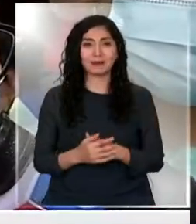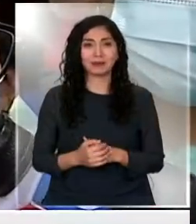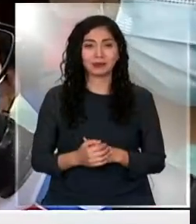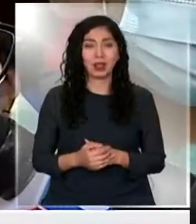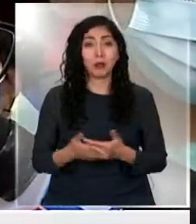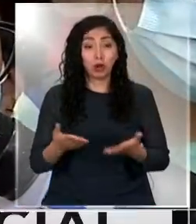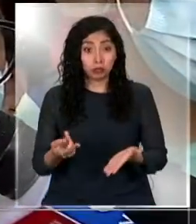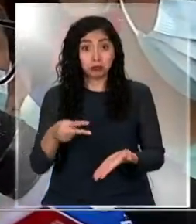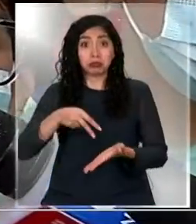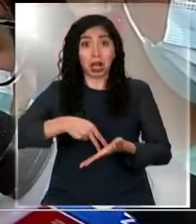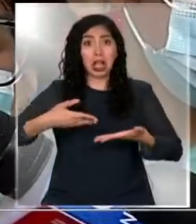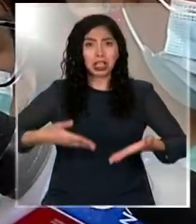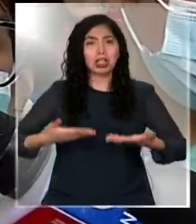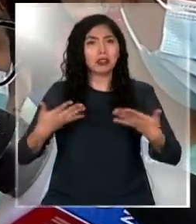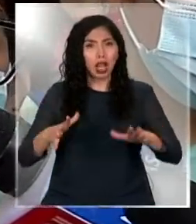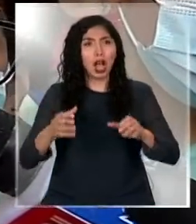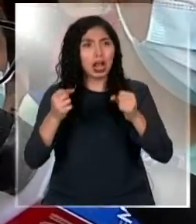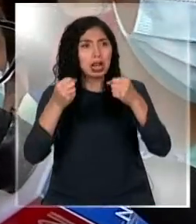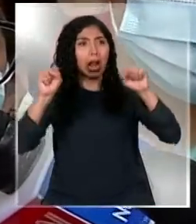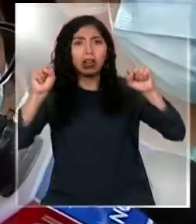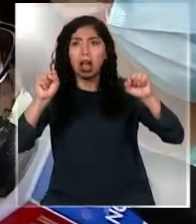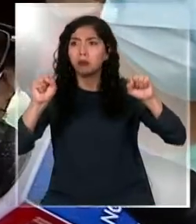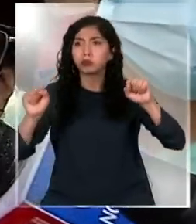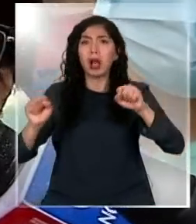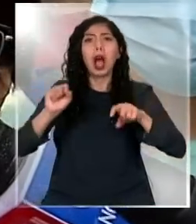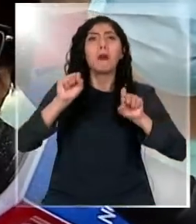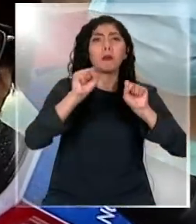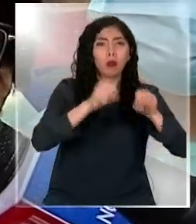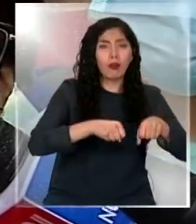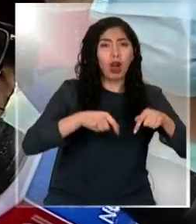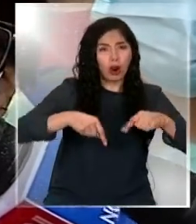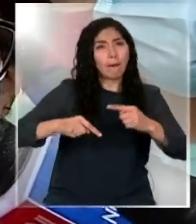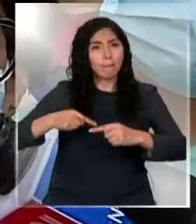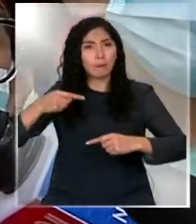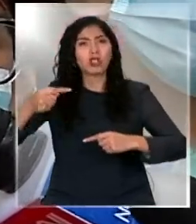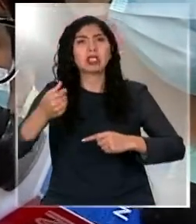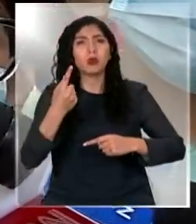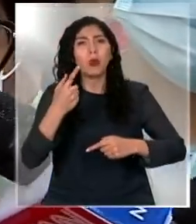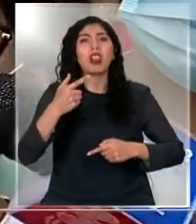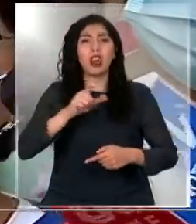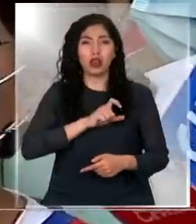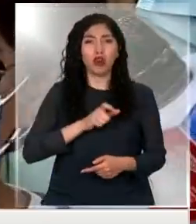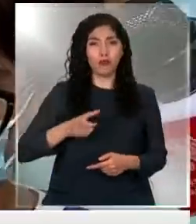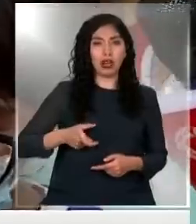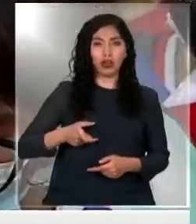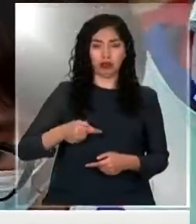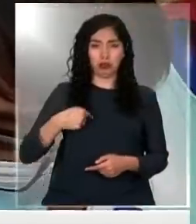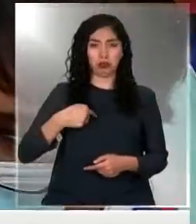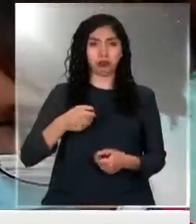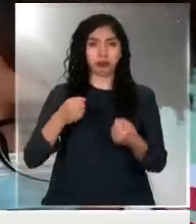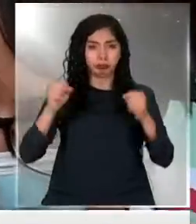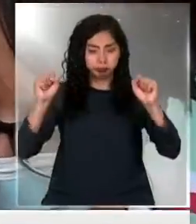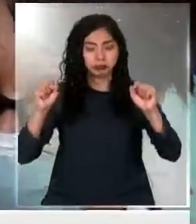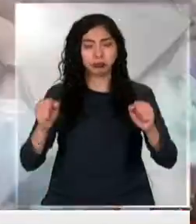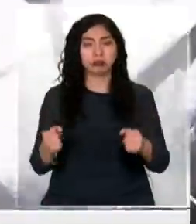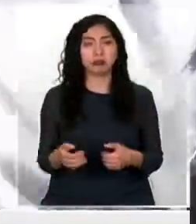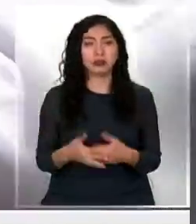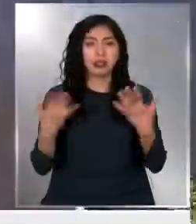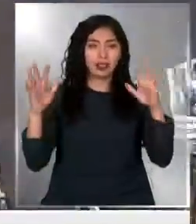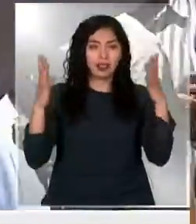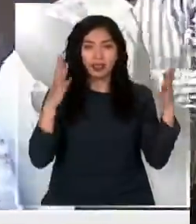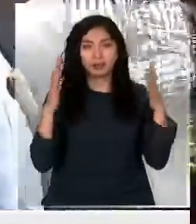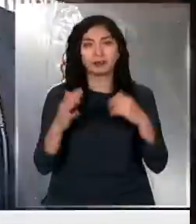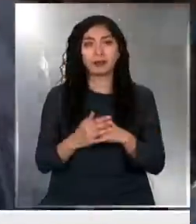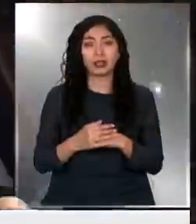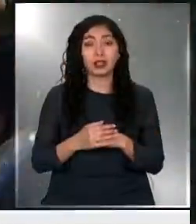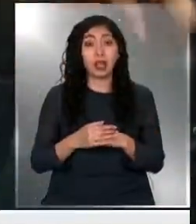para ya ganado el partido del apruebo, ganar el próximo partido que va a ser el del gobierno en el Parlamento. Muchas gracias. A